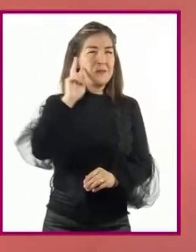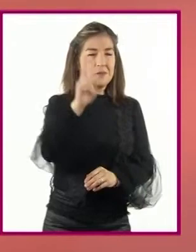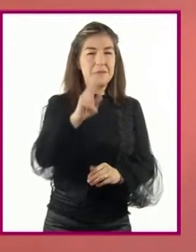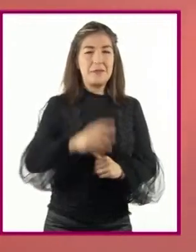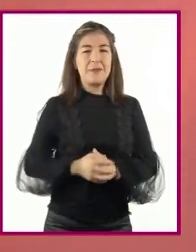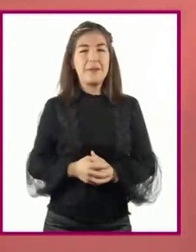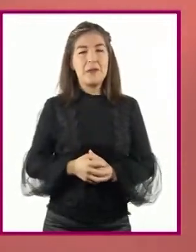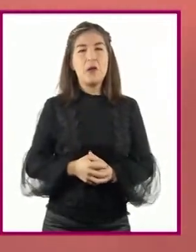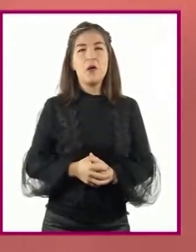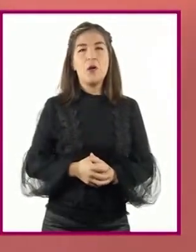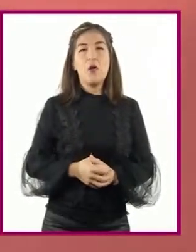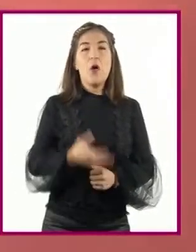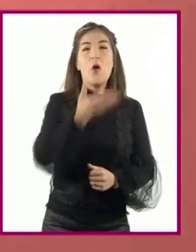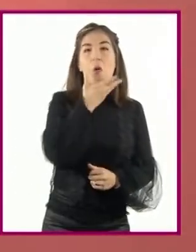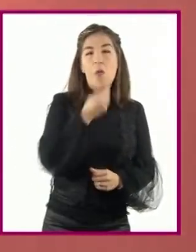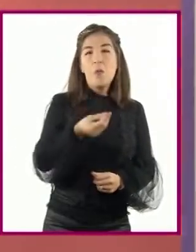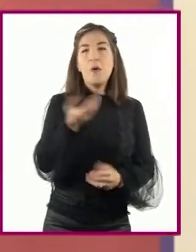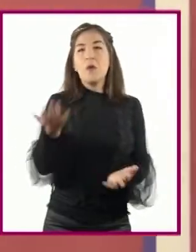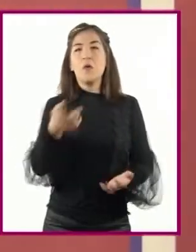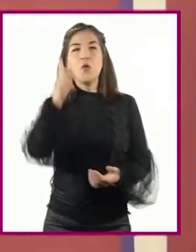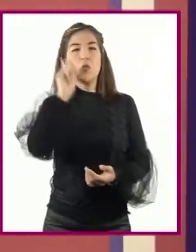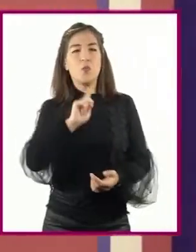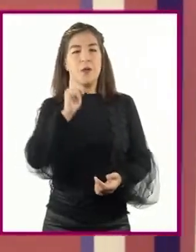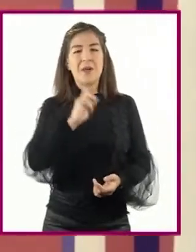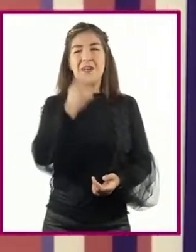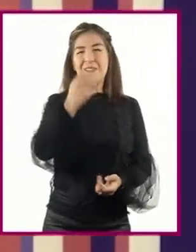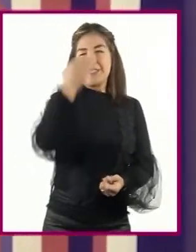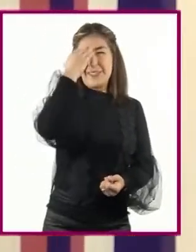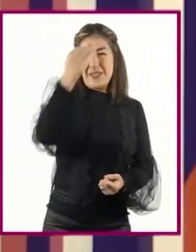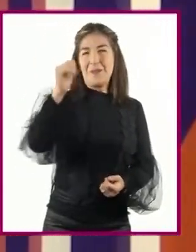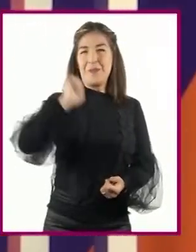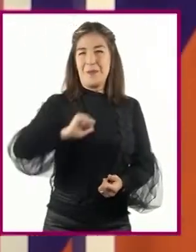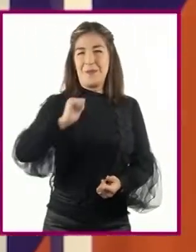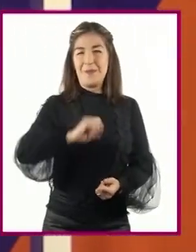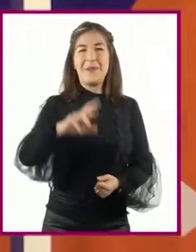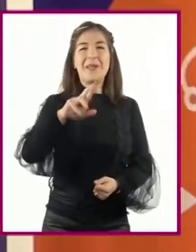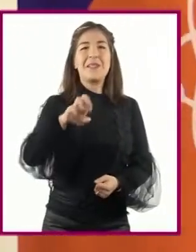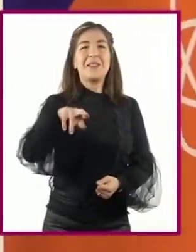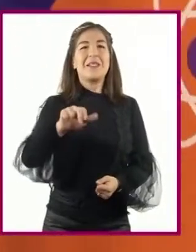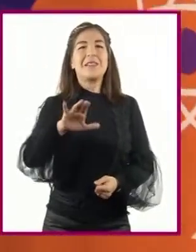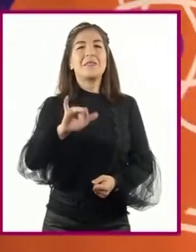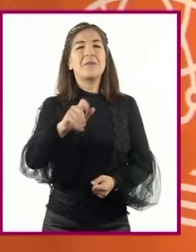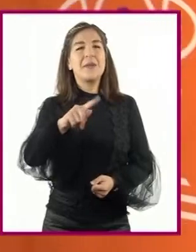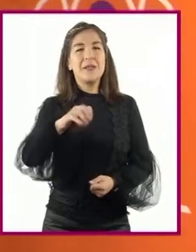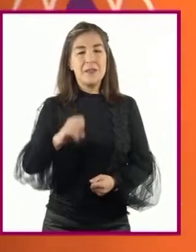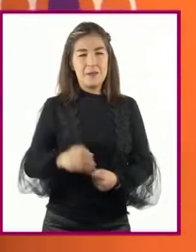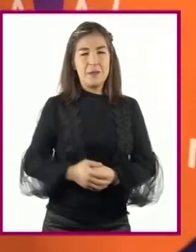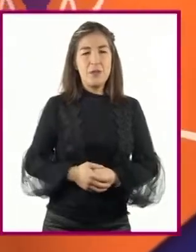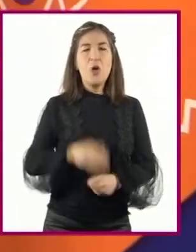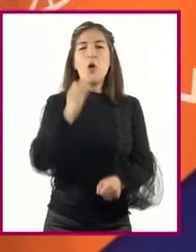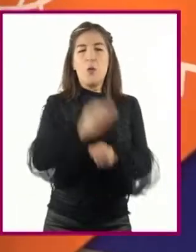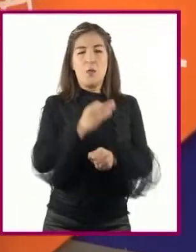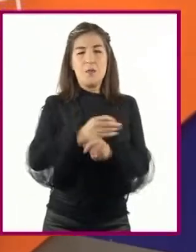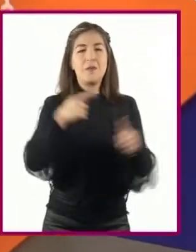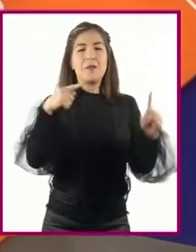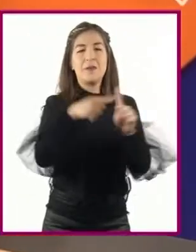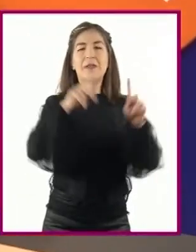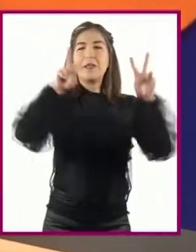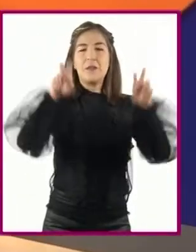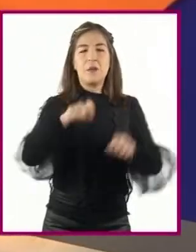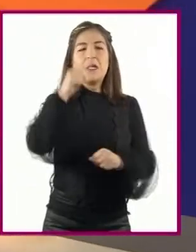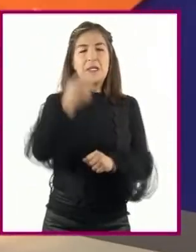¿es un hombre o una mujer del Renacimiento? A propósito de nuestro tema central, esta frase